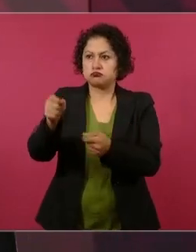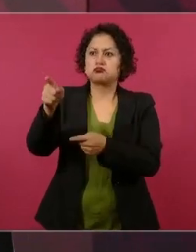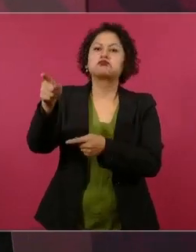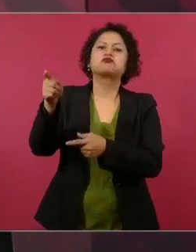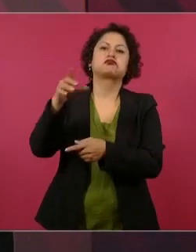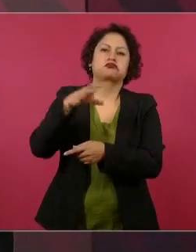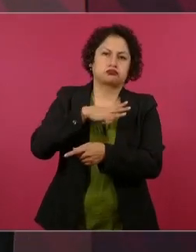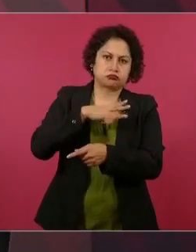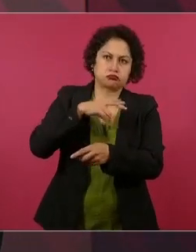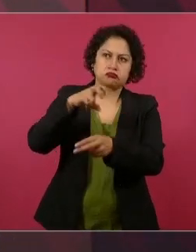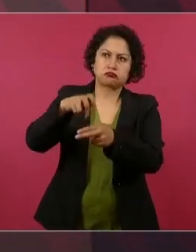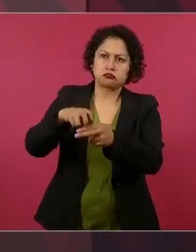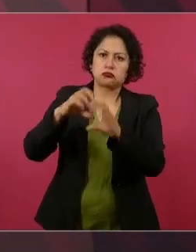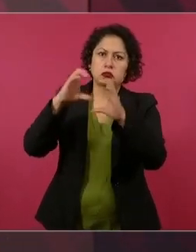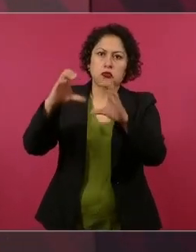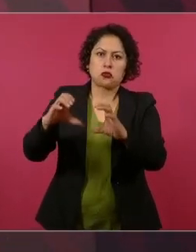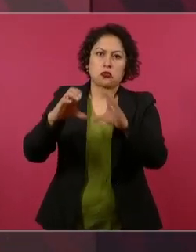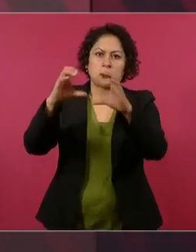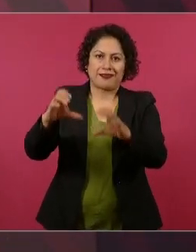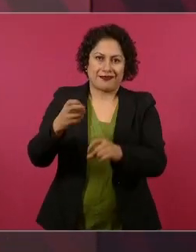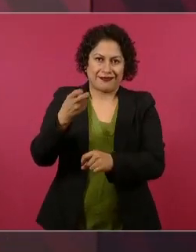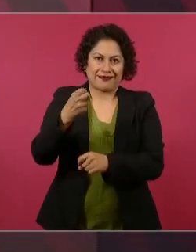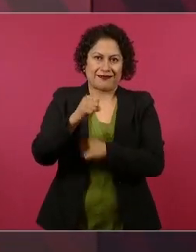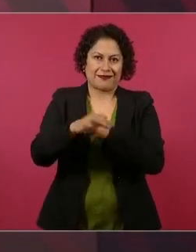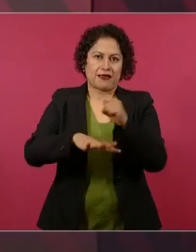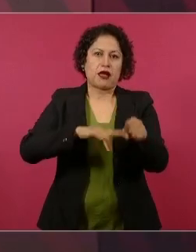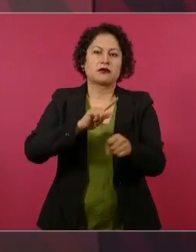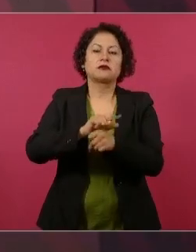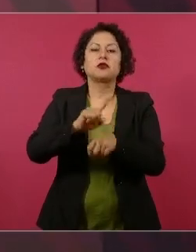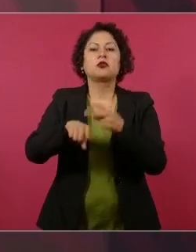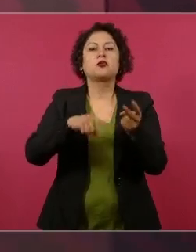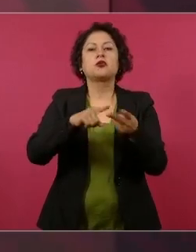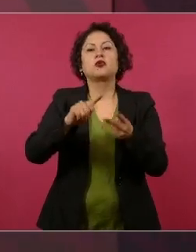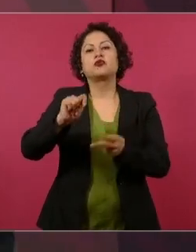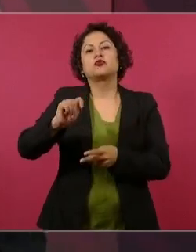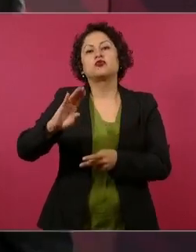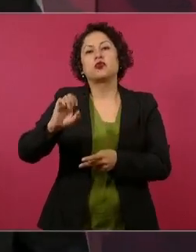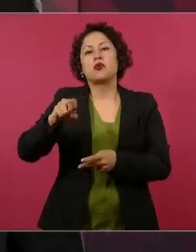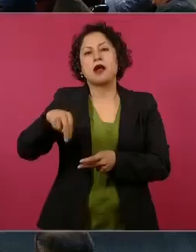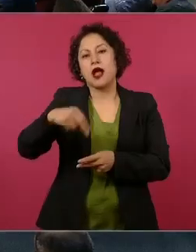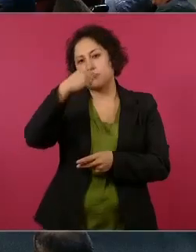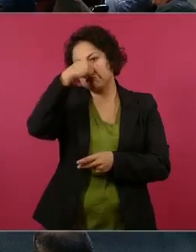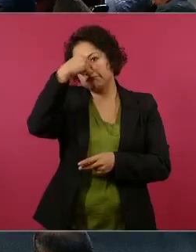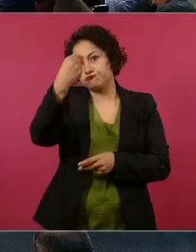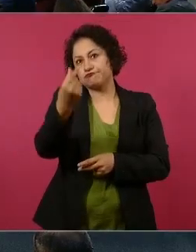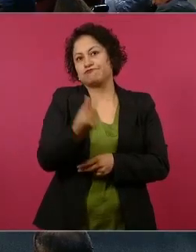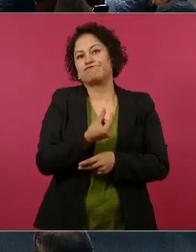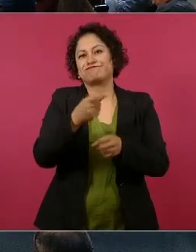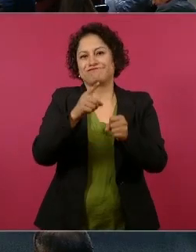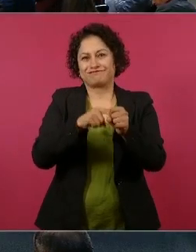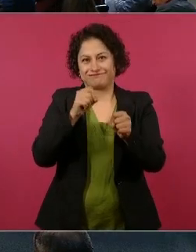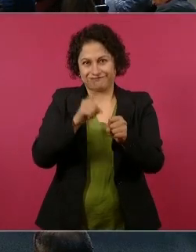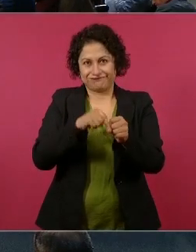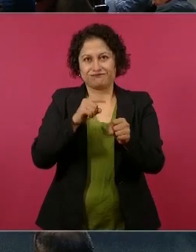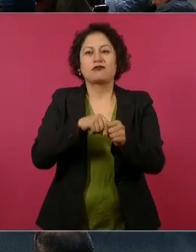también guacamayas y tucanes. Y luego se creó un